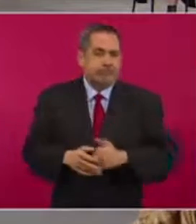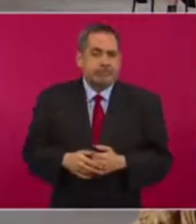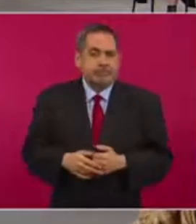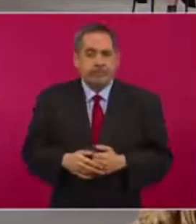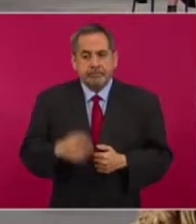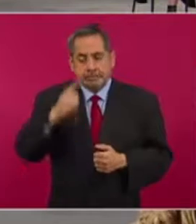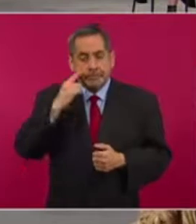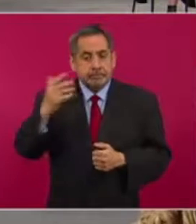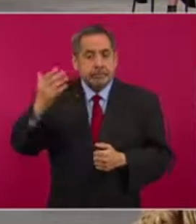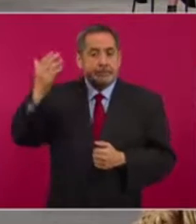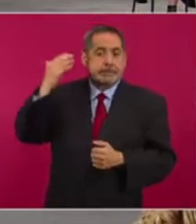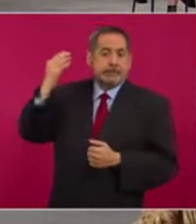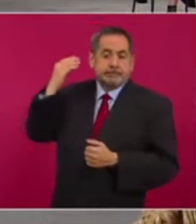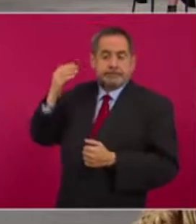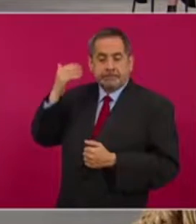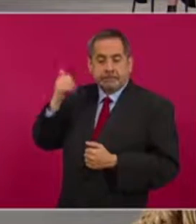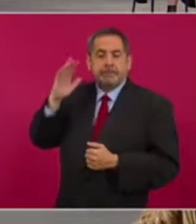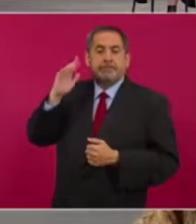estaba hecho,